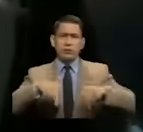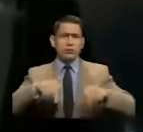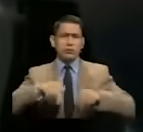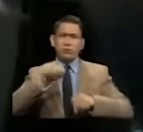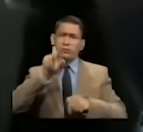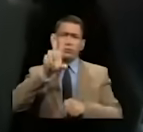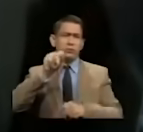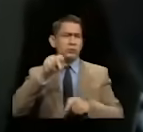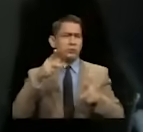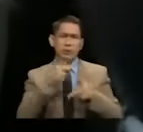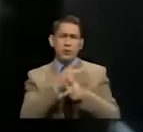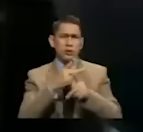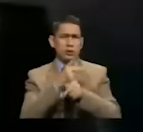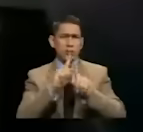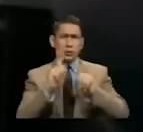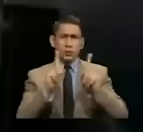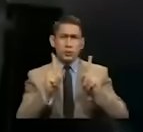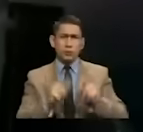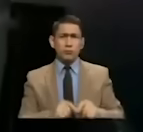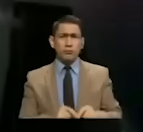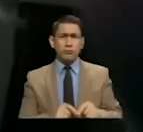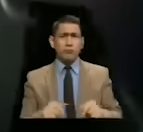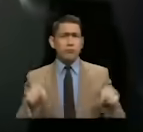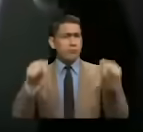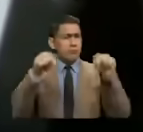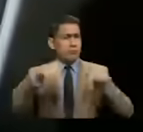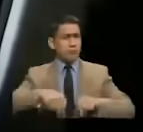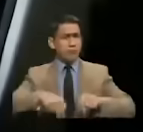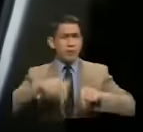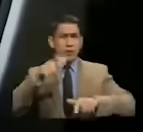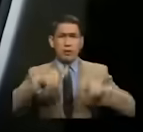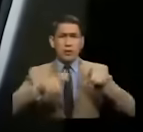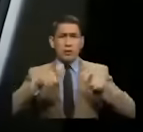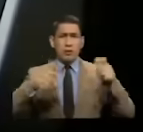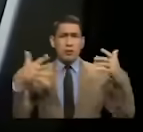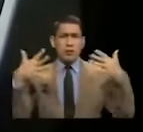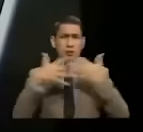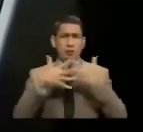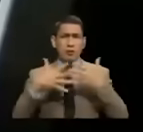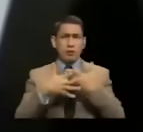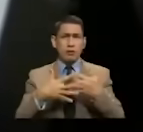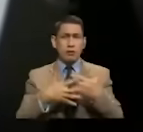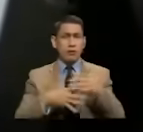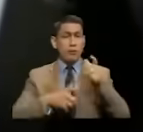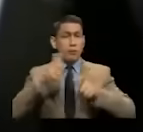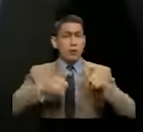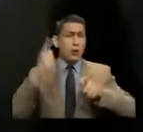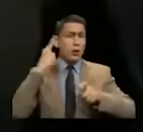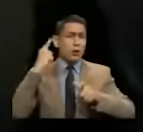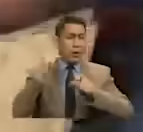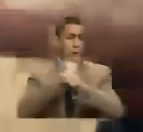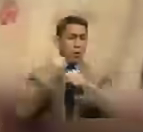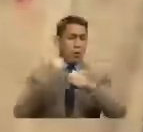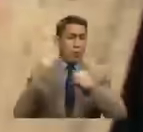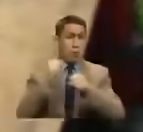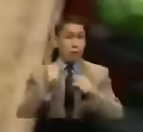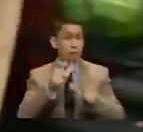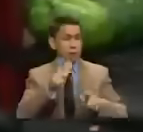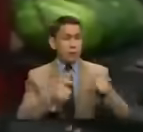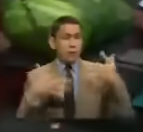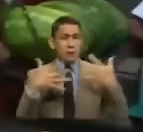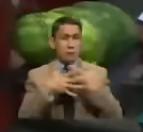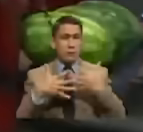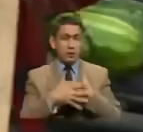media cobarde, nada más. ¿Cobarde por qué? Porque ni bien escucha una camioneta reventarse y ya piensa que es bala. Estas carpas,